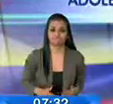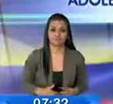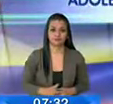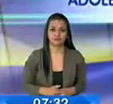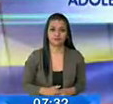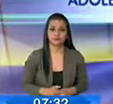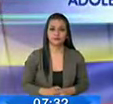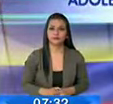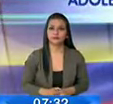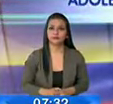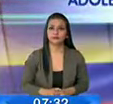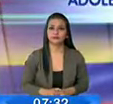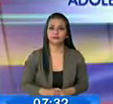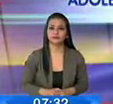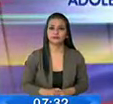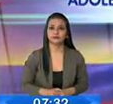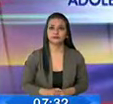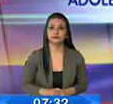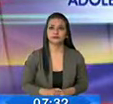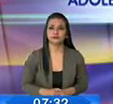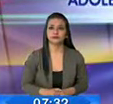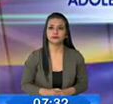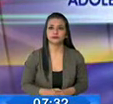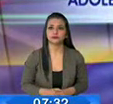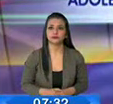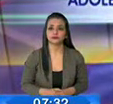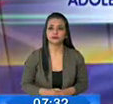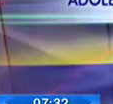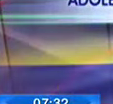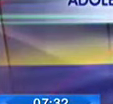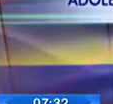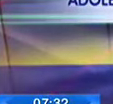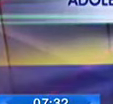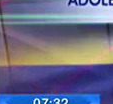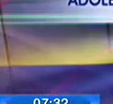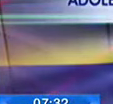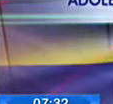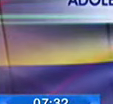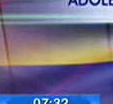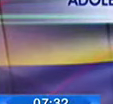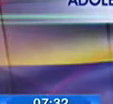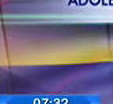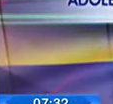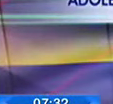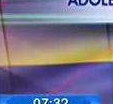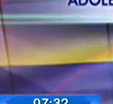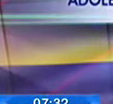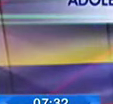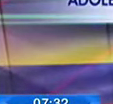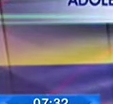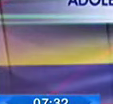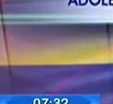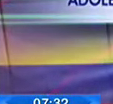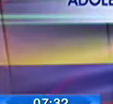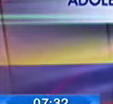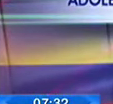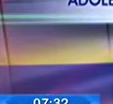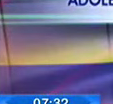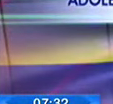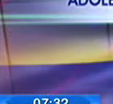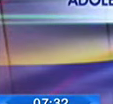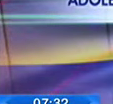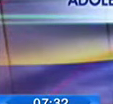con enmendar la Constitución para que nunca prescriban los delitos sexuales en contra de niños, niñas